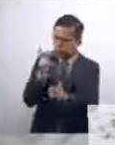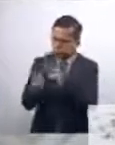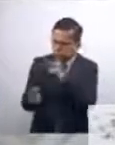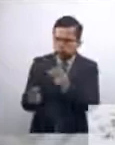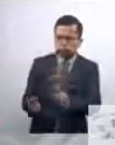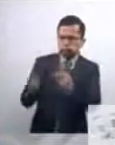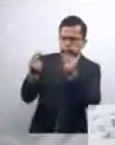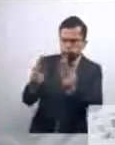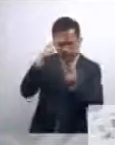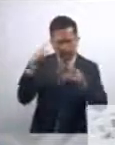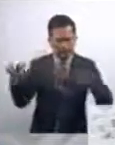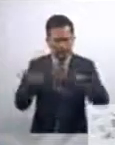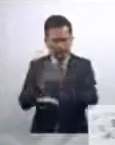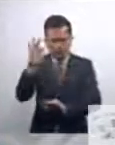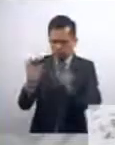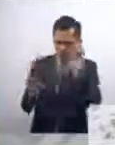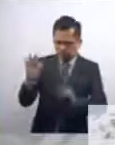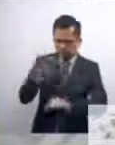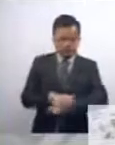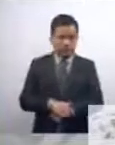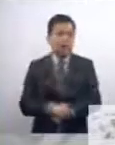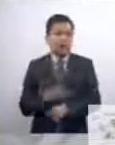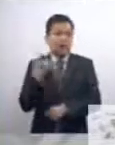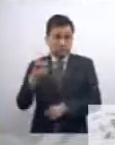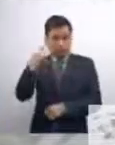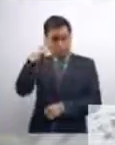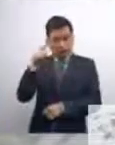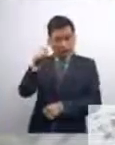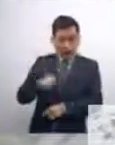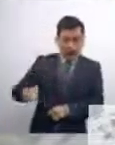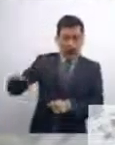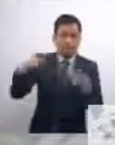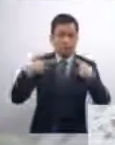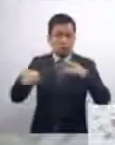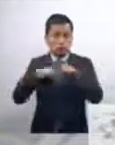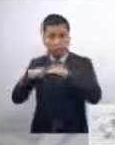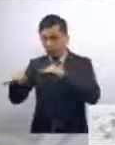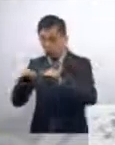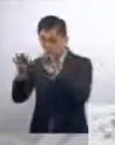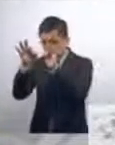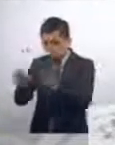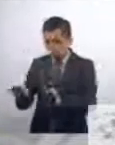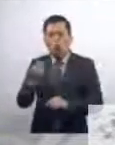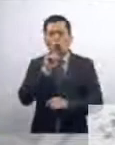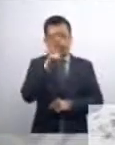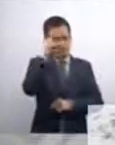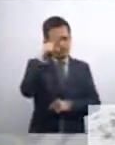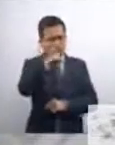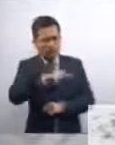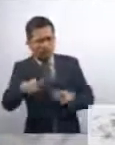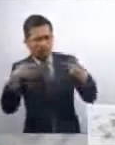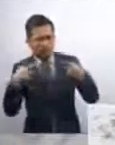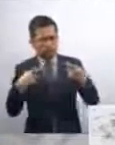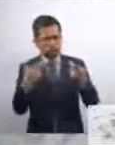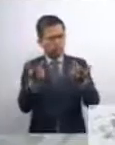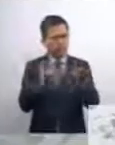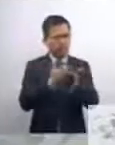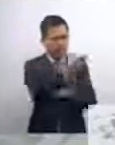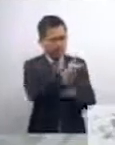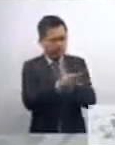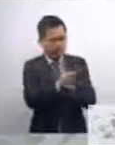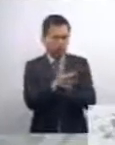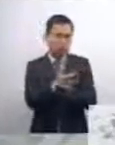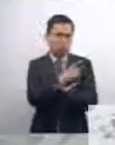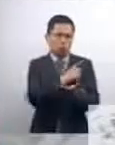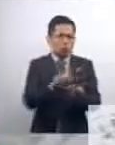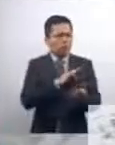serán aplicados a la población informal y los segundos se encontrarán con limitaciones futuras, ya que su